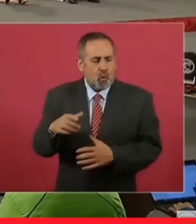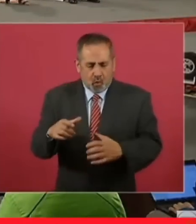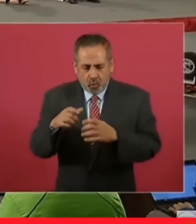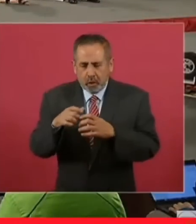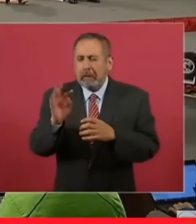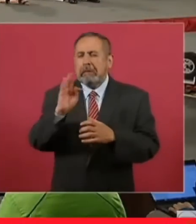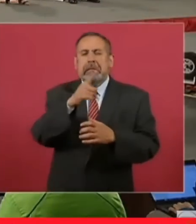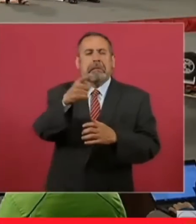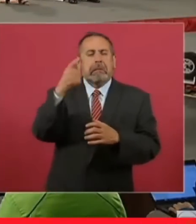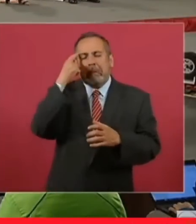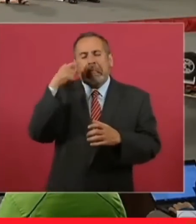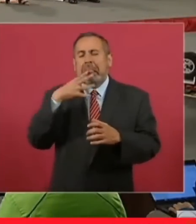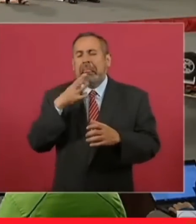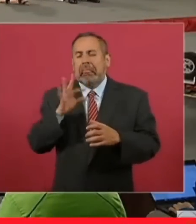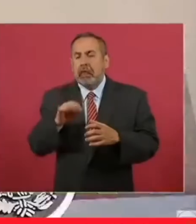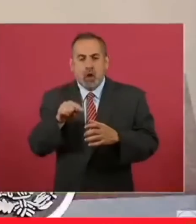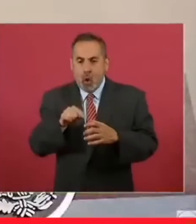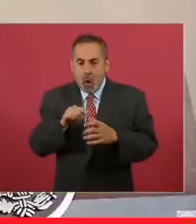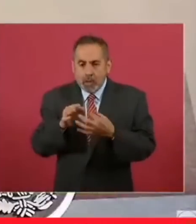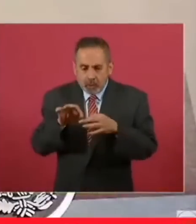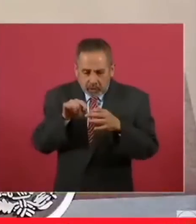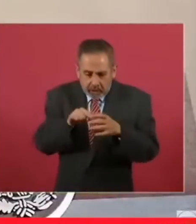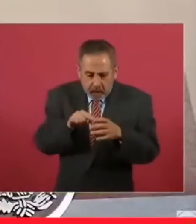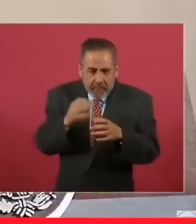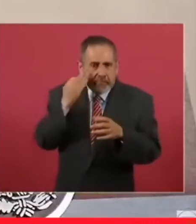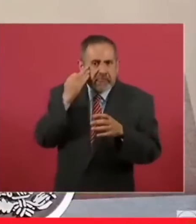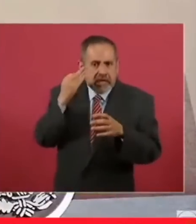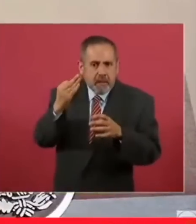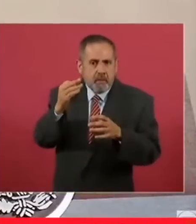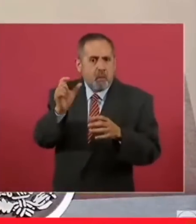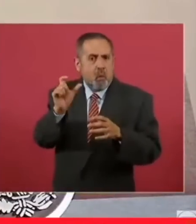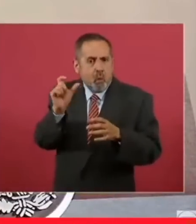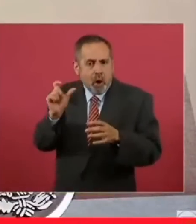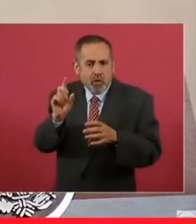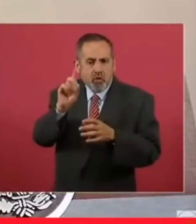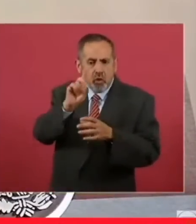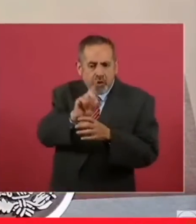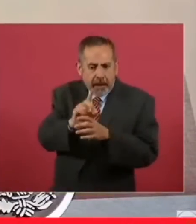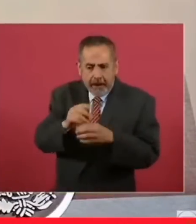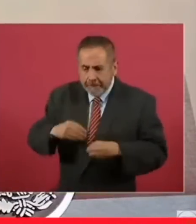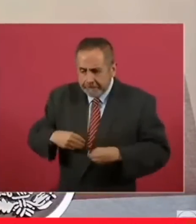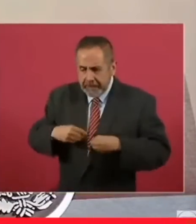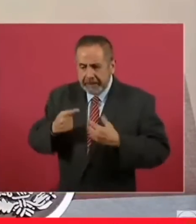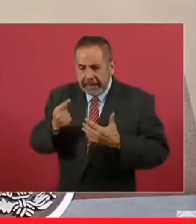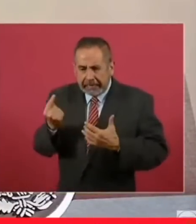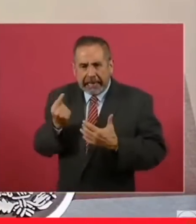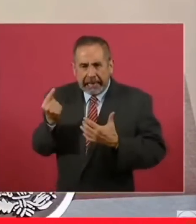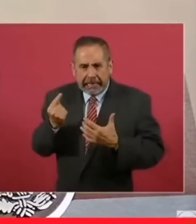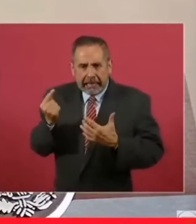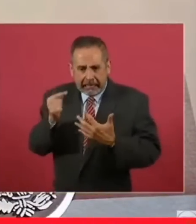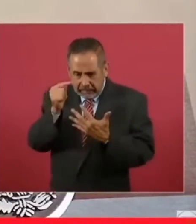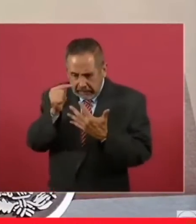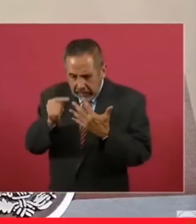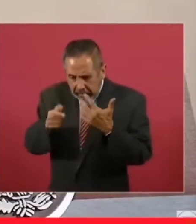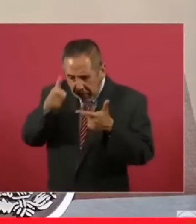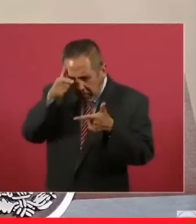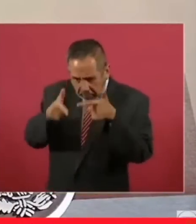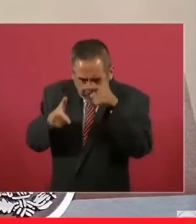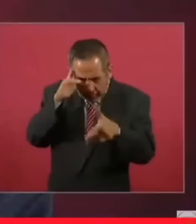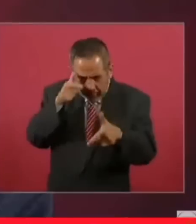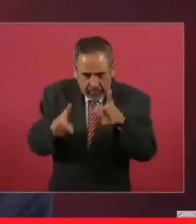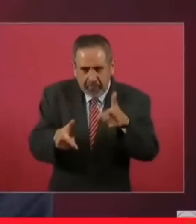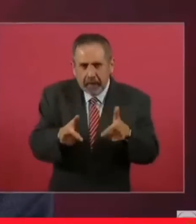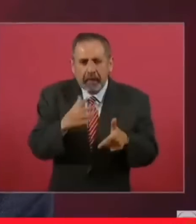temporalidades, los intercambios, las migraciones y la estructura de la vida cotidiana en